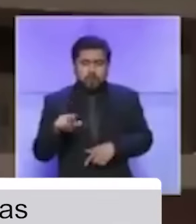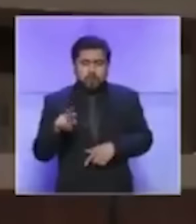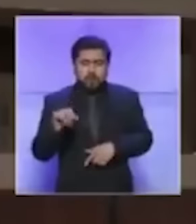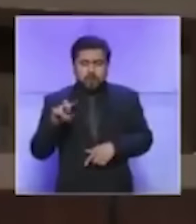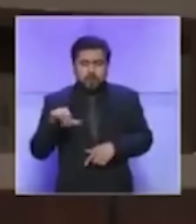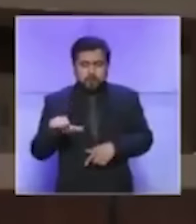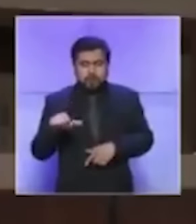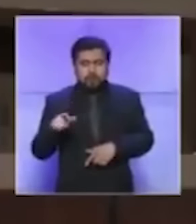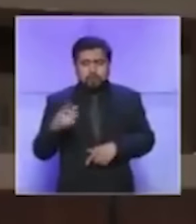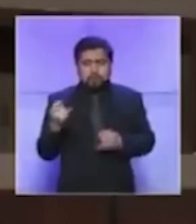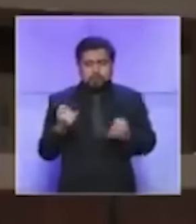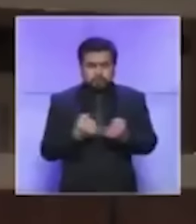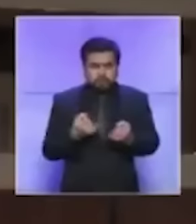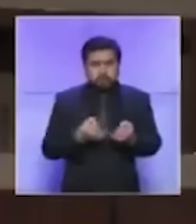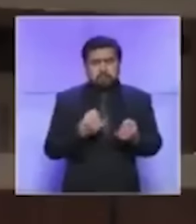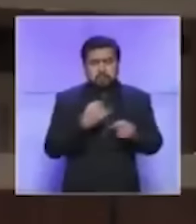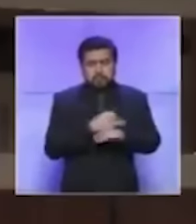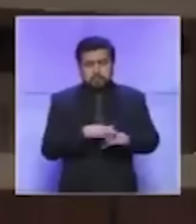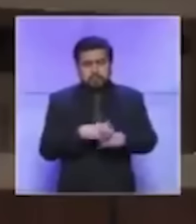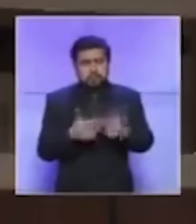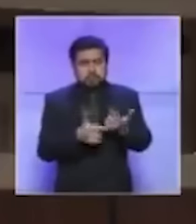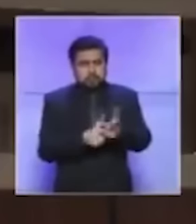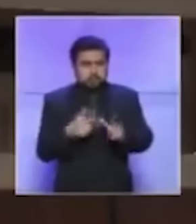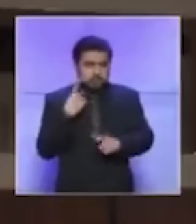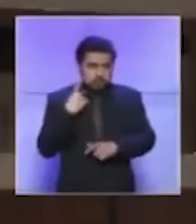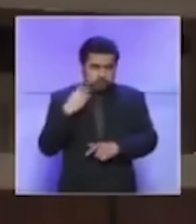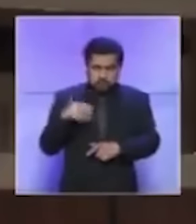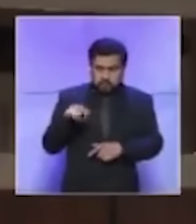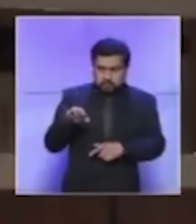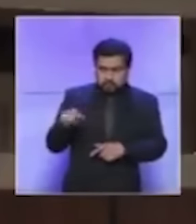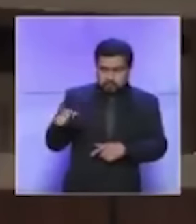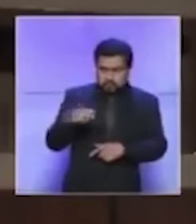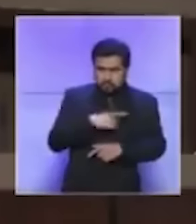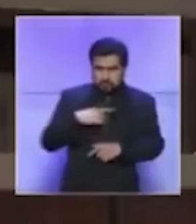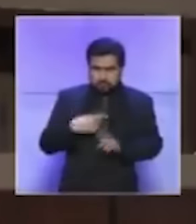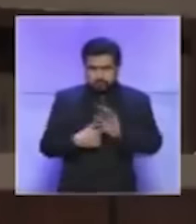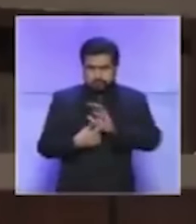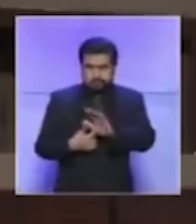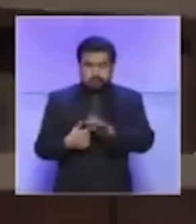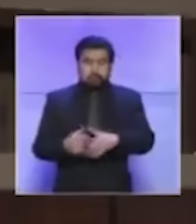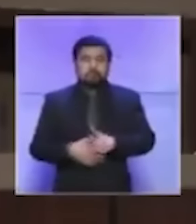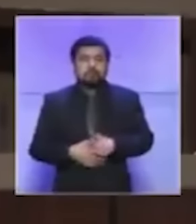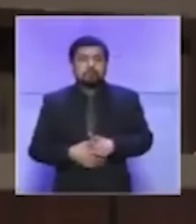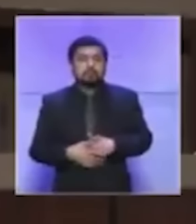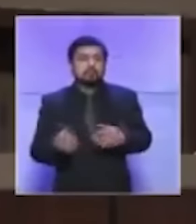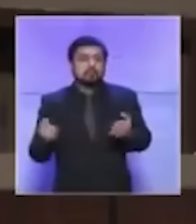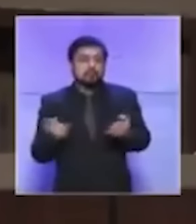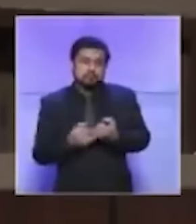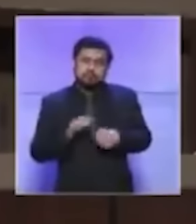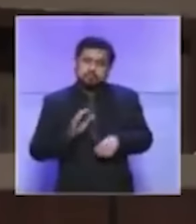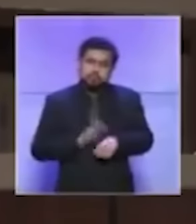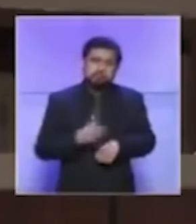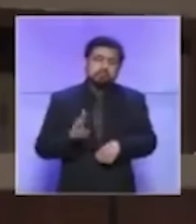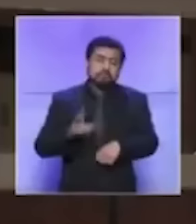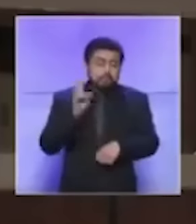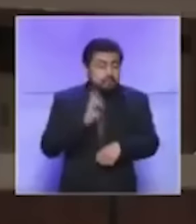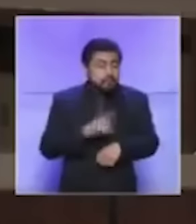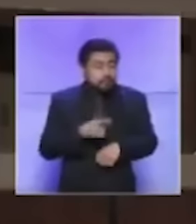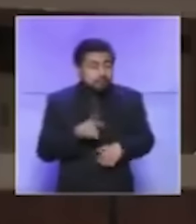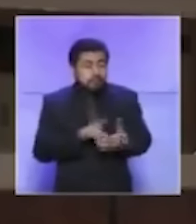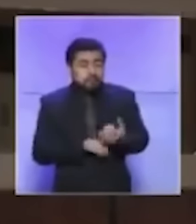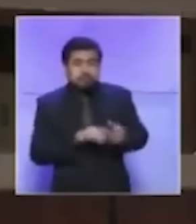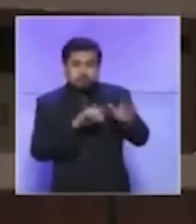consistente en el o los informes que emita el partido político Morena. Además de los elementos de prueba solicitados en su